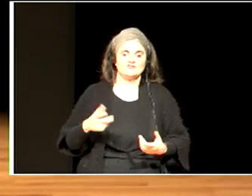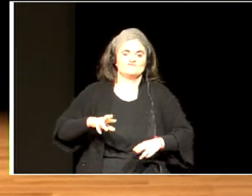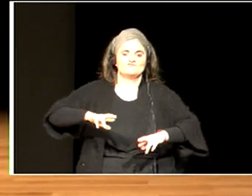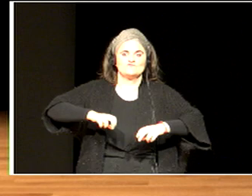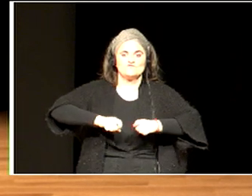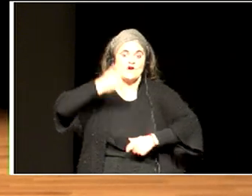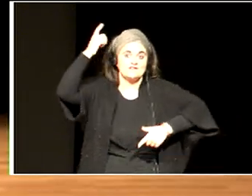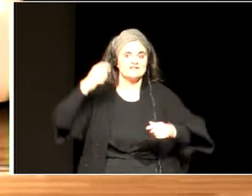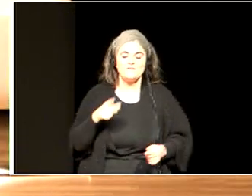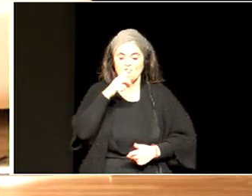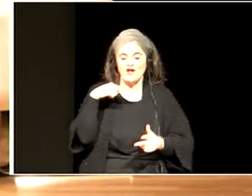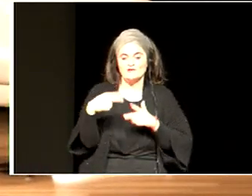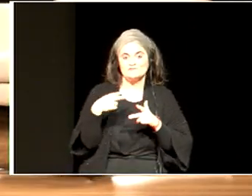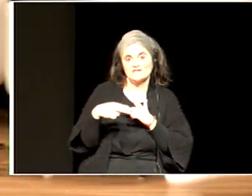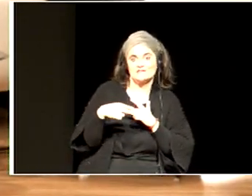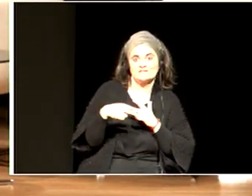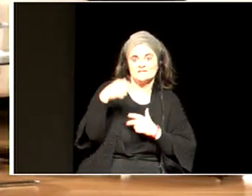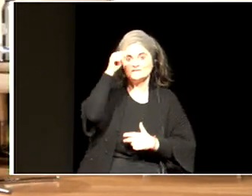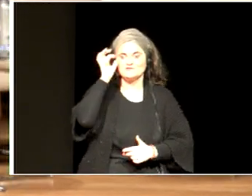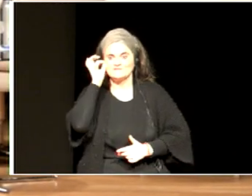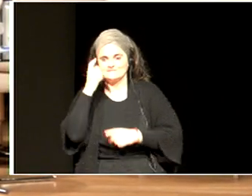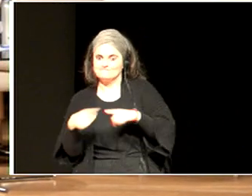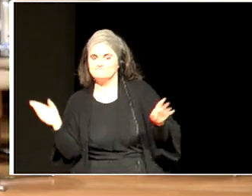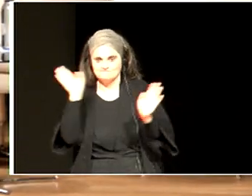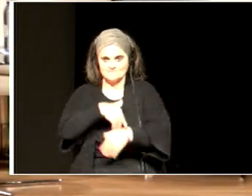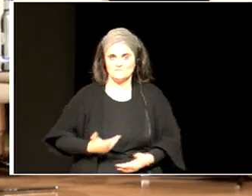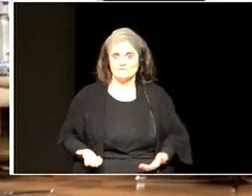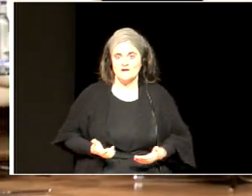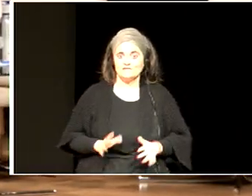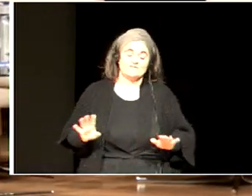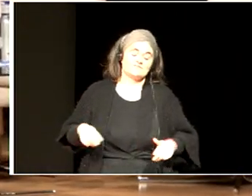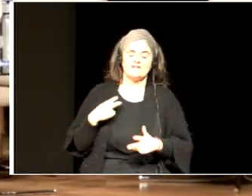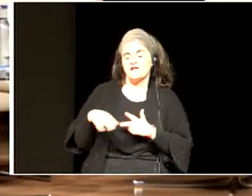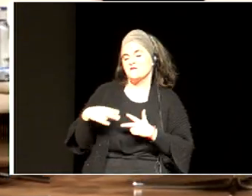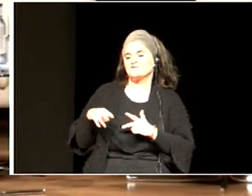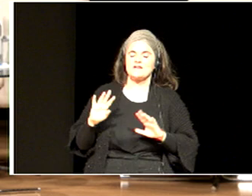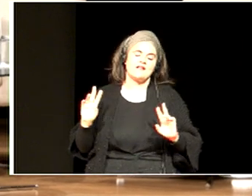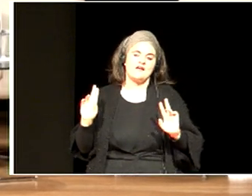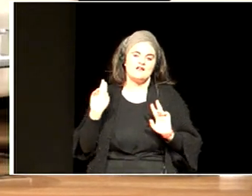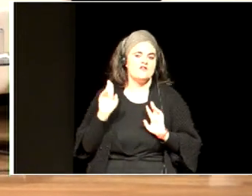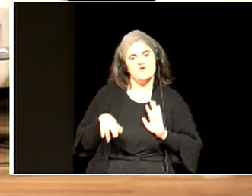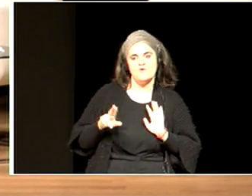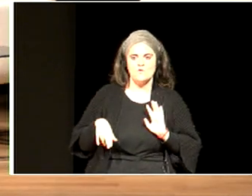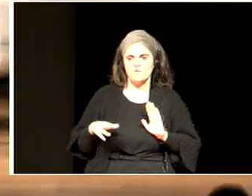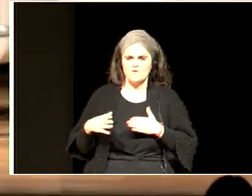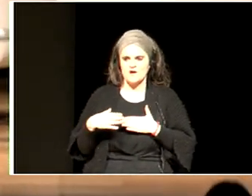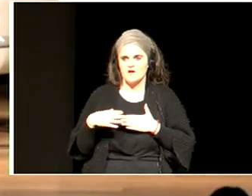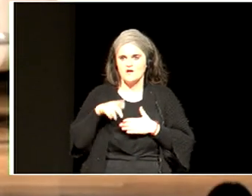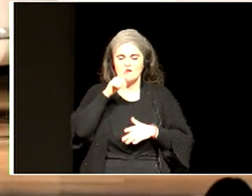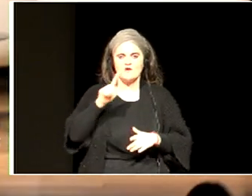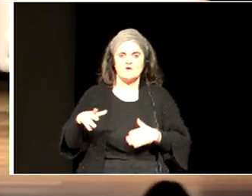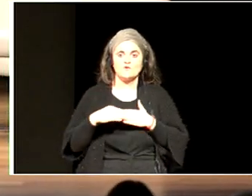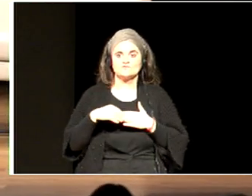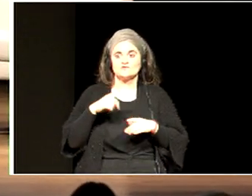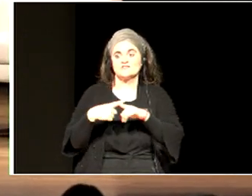porque en euskera no diferenciamos los géneros con lo cual el euskera no hace nunca un uso no sexista el lenguaje lo